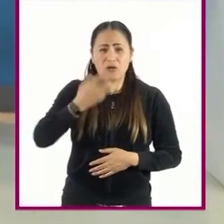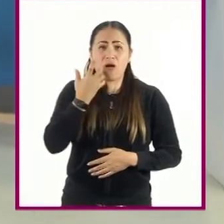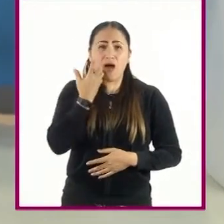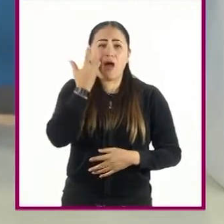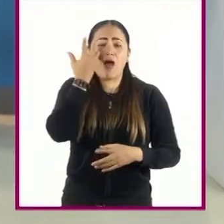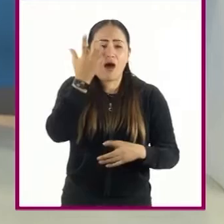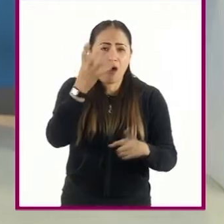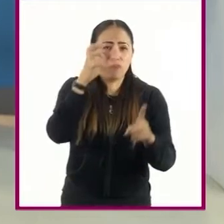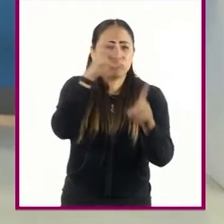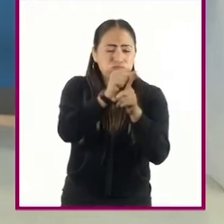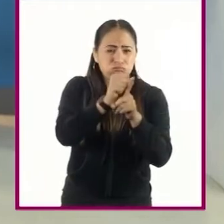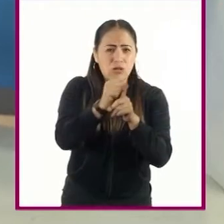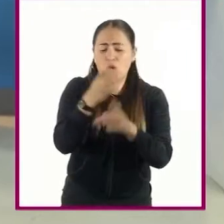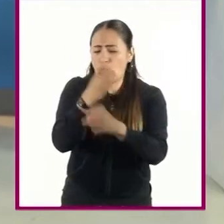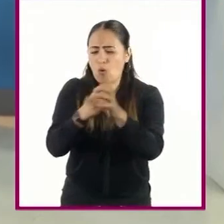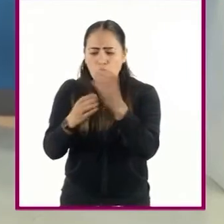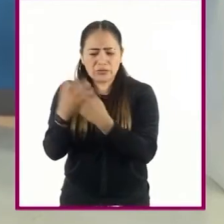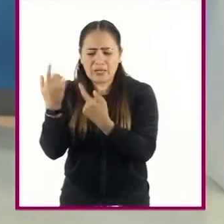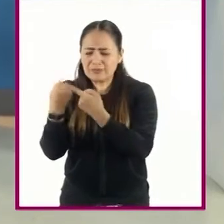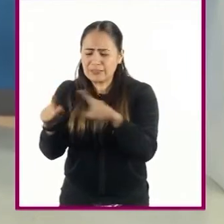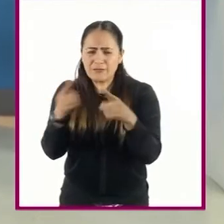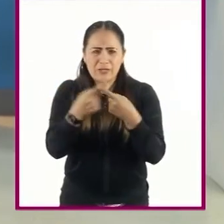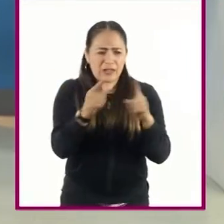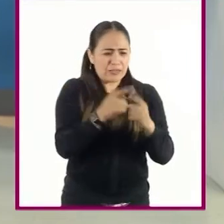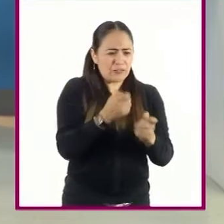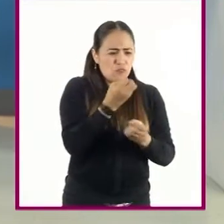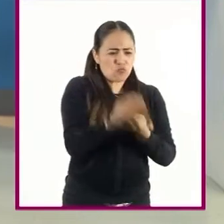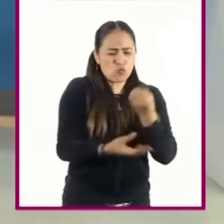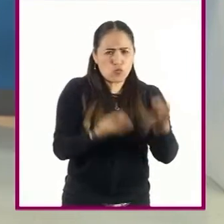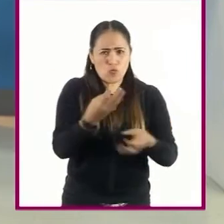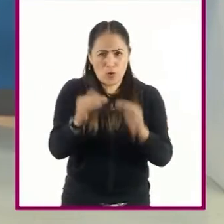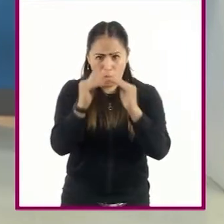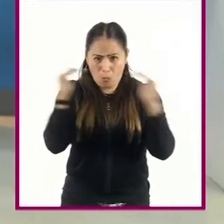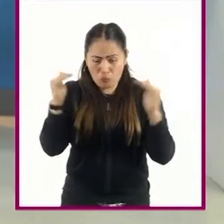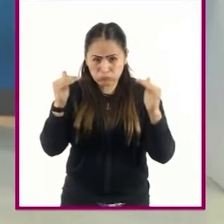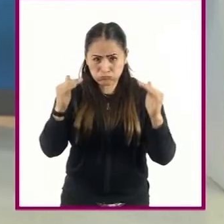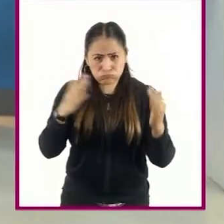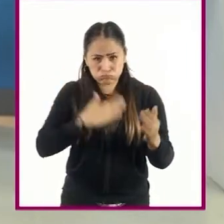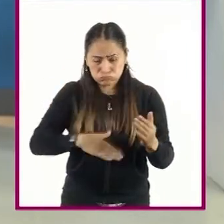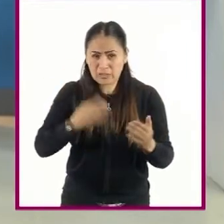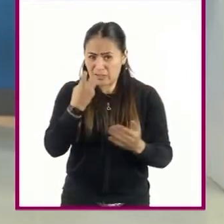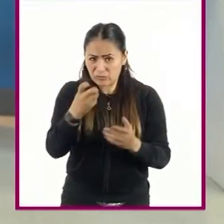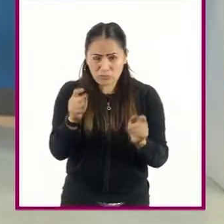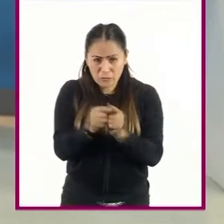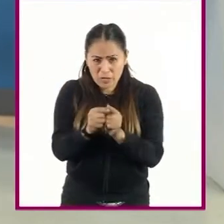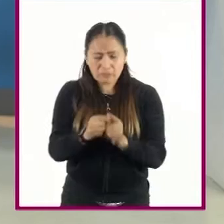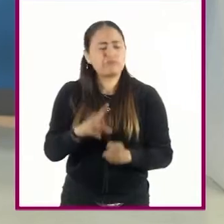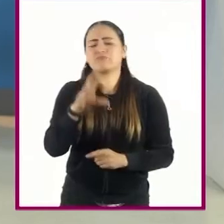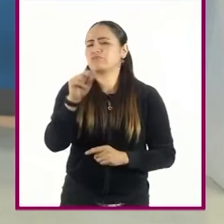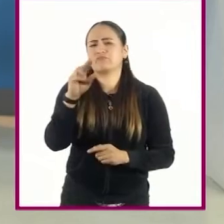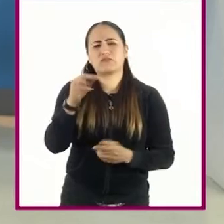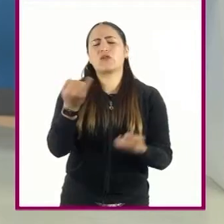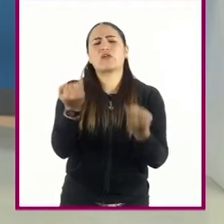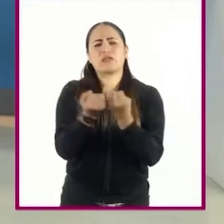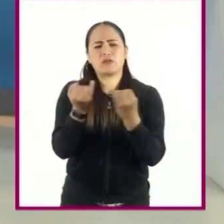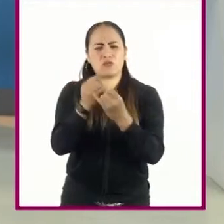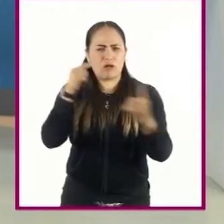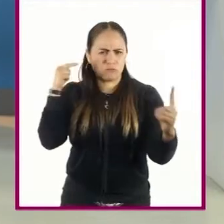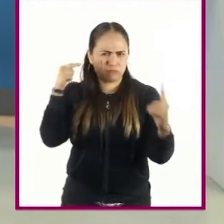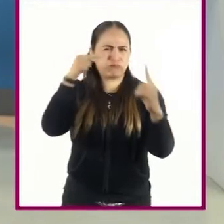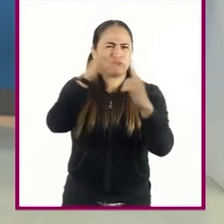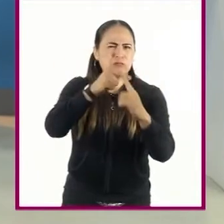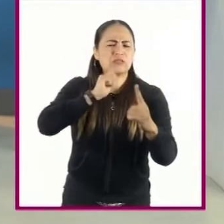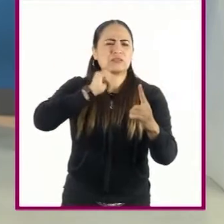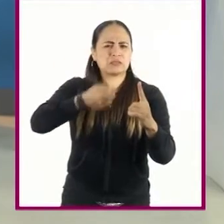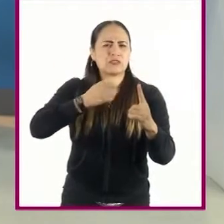justa repartición de la riqueza o de los bienes, incluyendo los derechos en las leyes. Se pretende, y es el fin que busca la